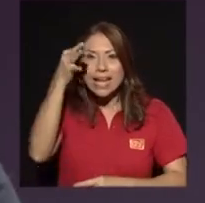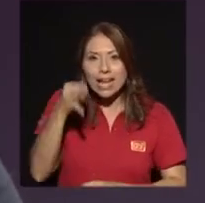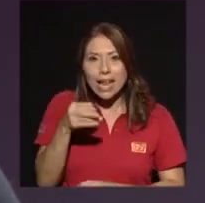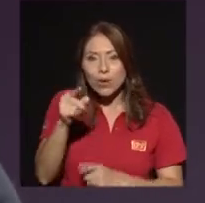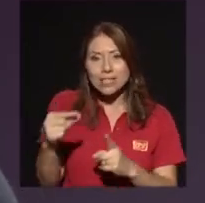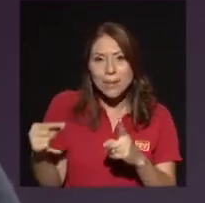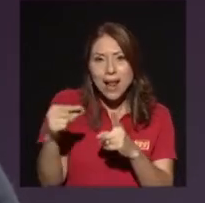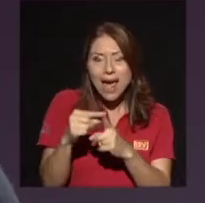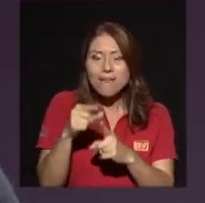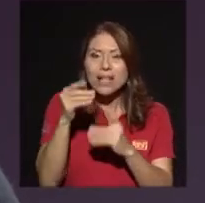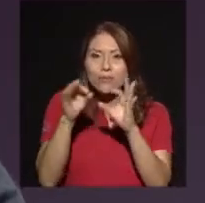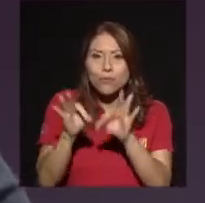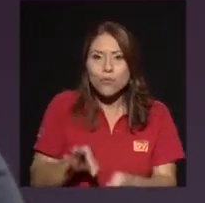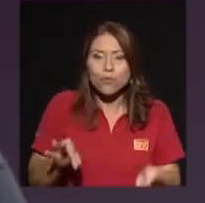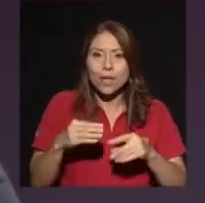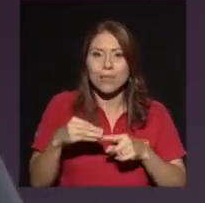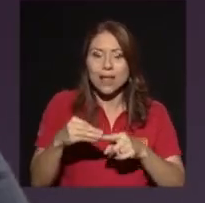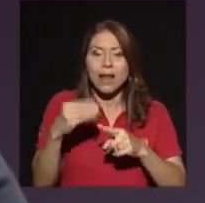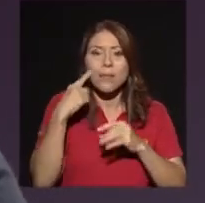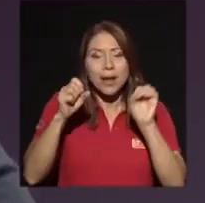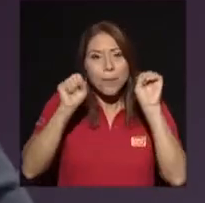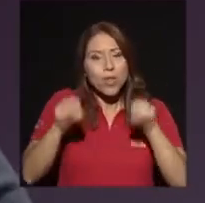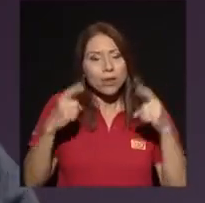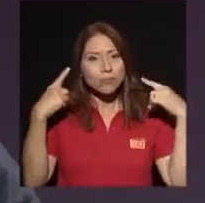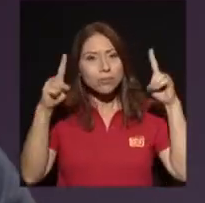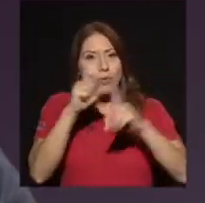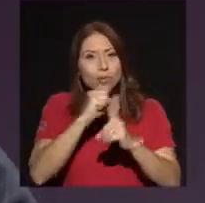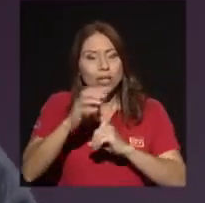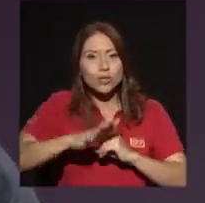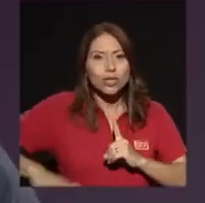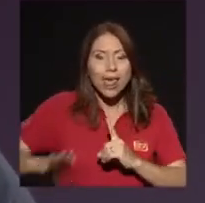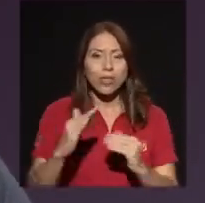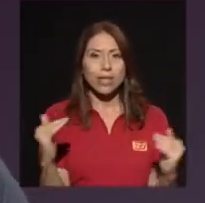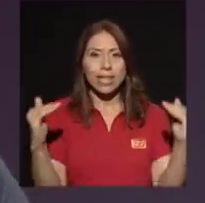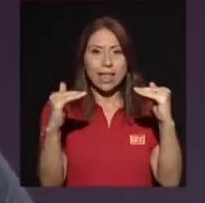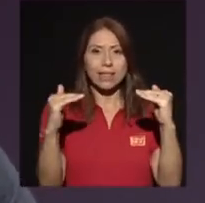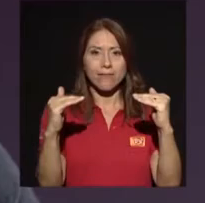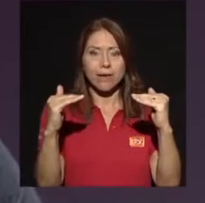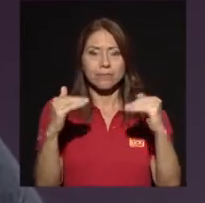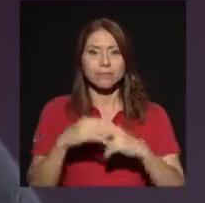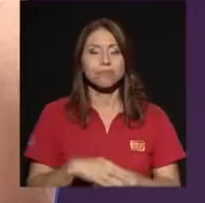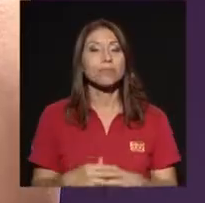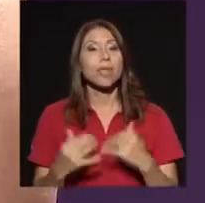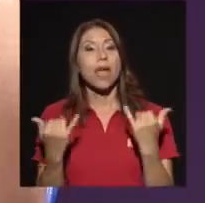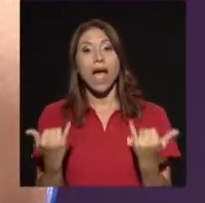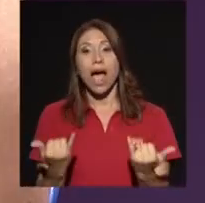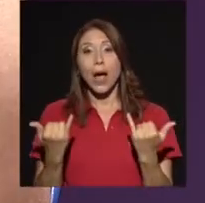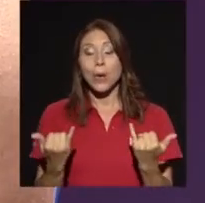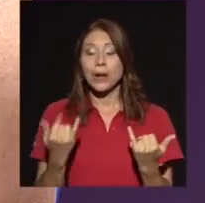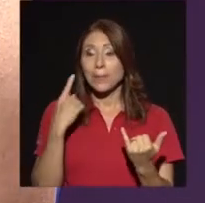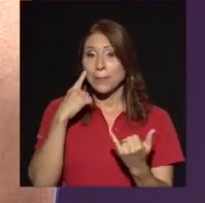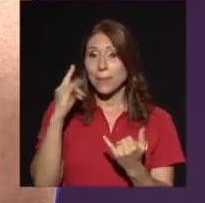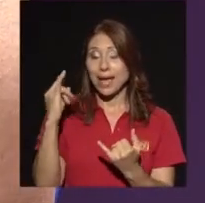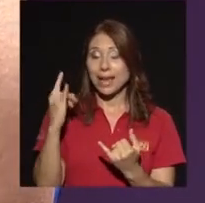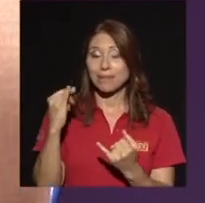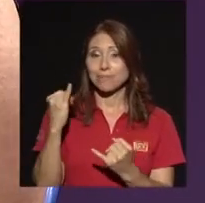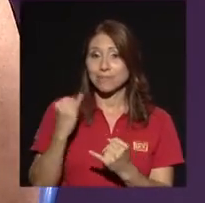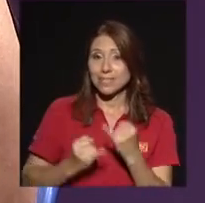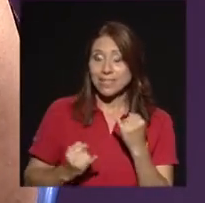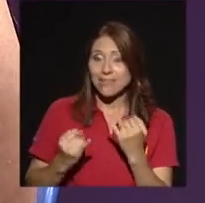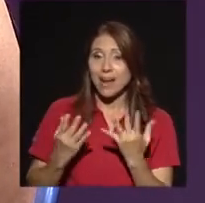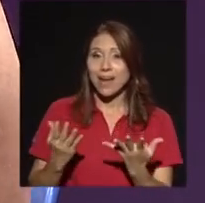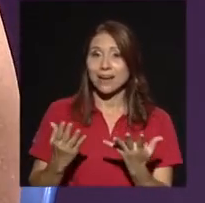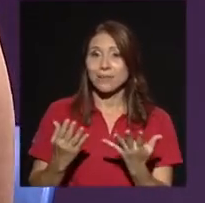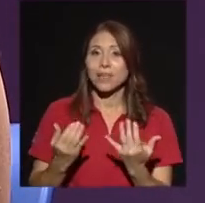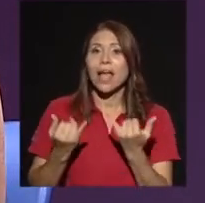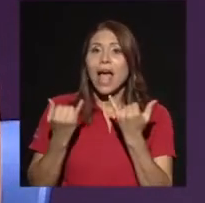punto es fundamental para poder conseguir una sociedad totalmente equitativa. Ahora, compañeras, tal vez para cerrar, nos